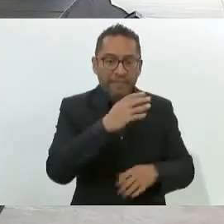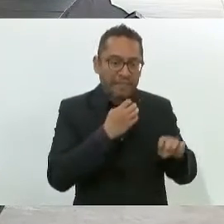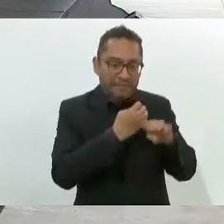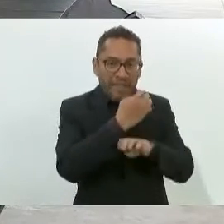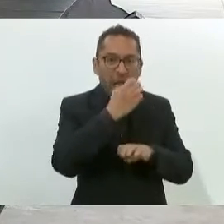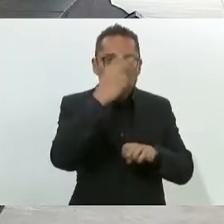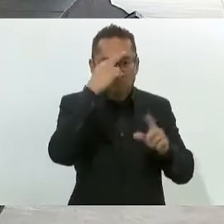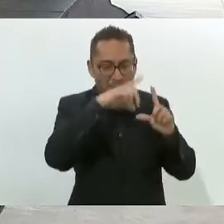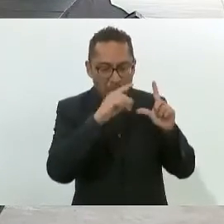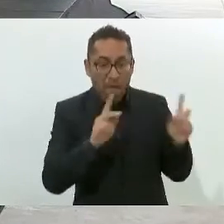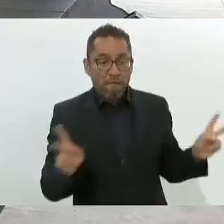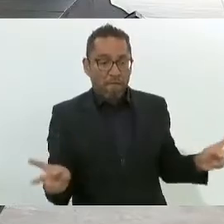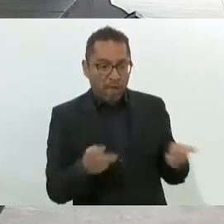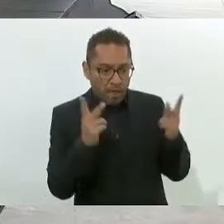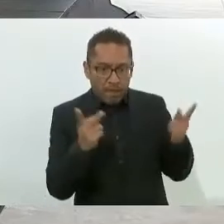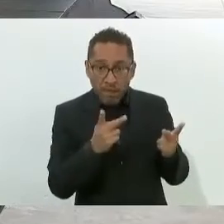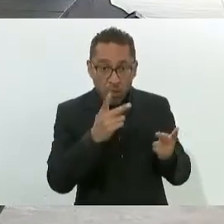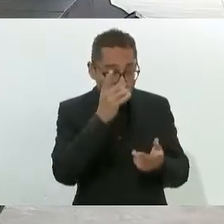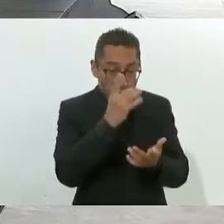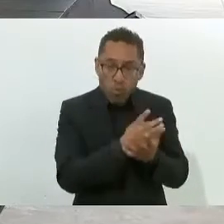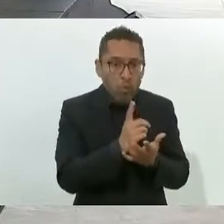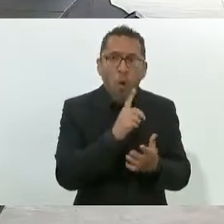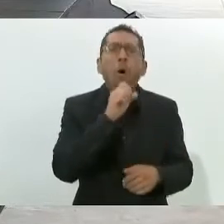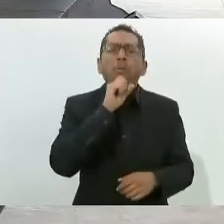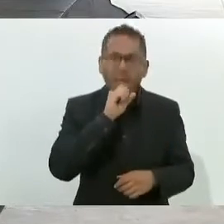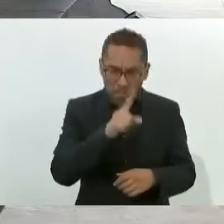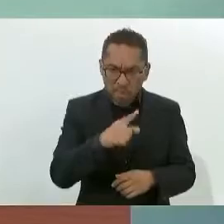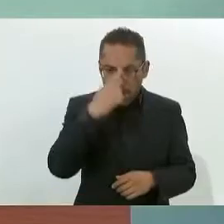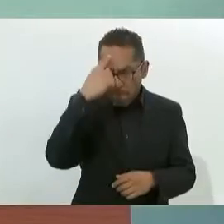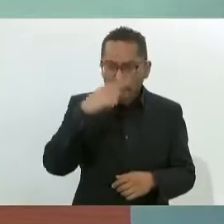también para exportar.